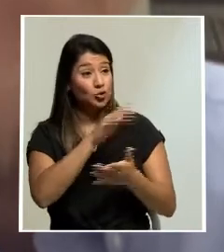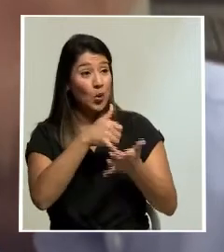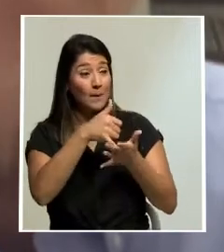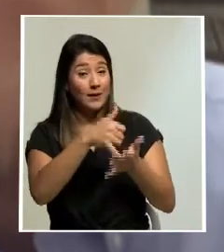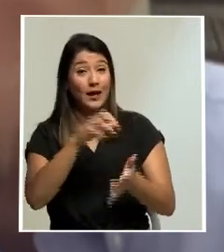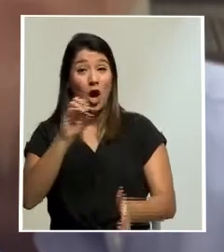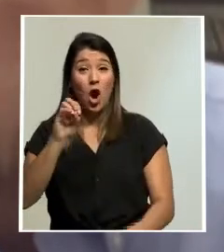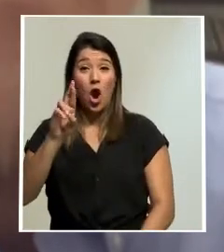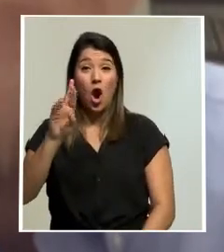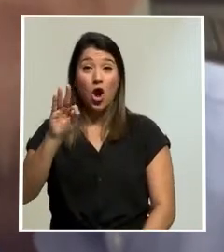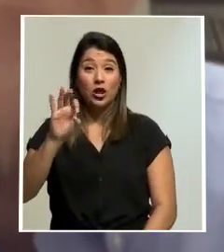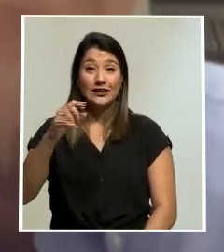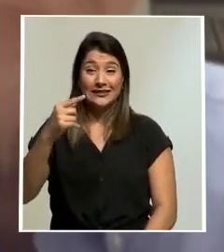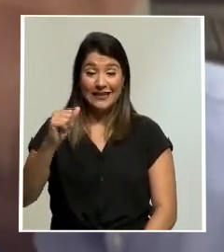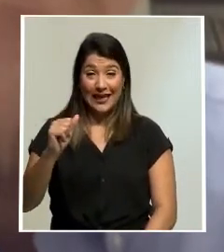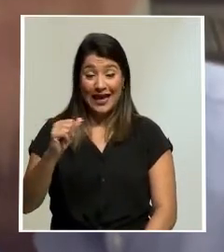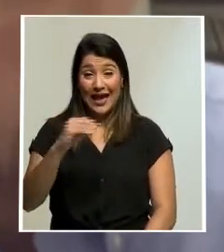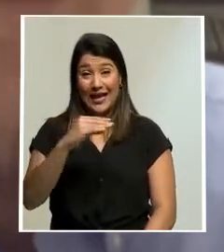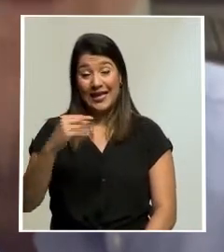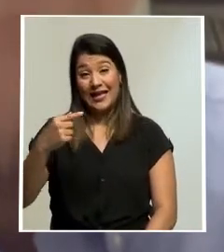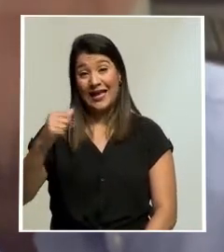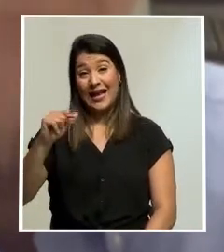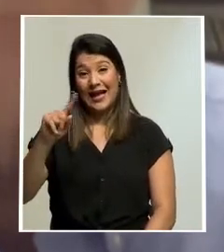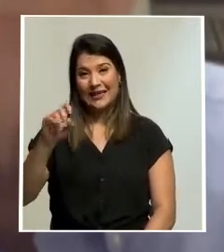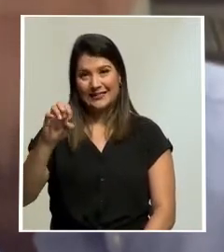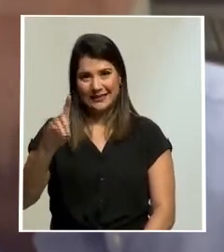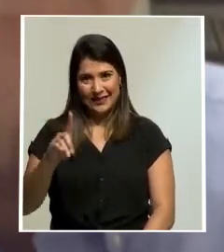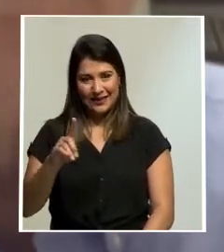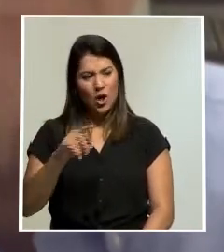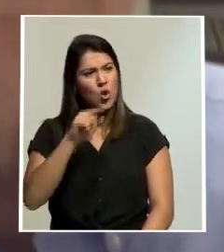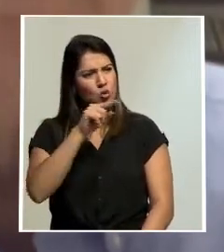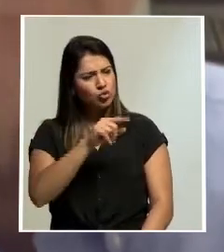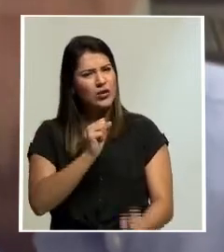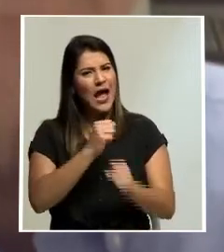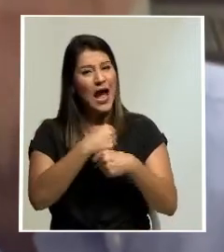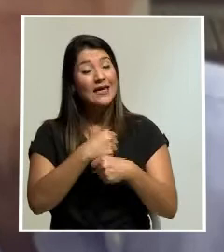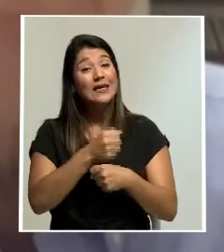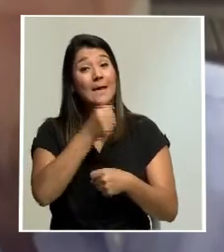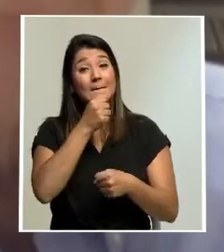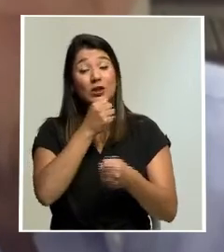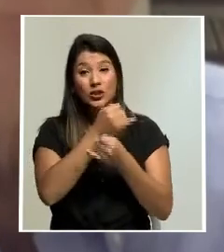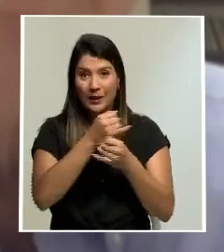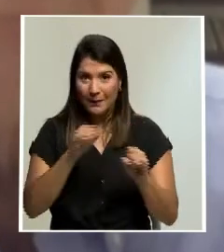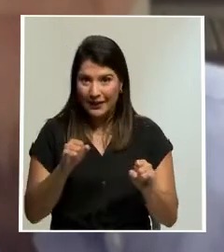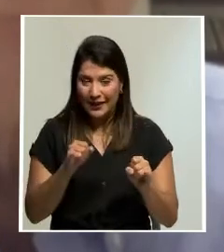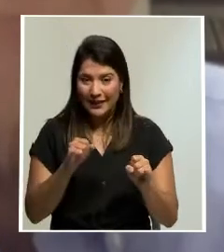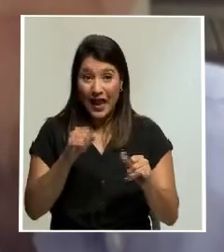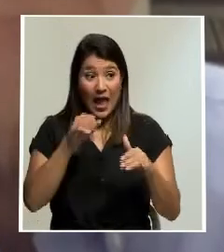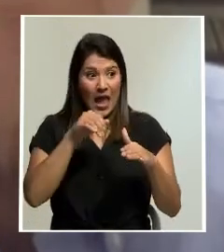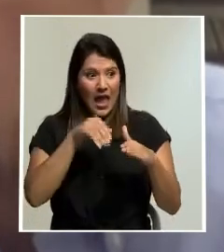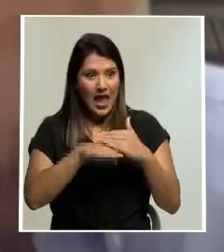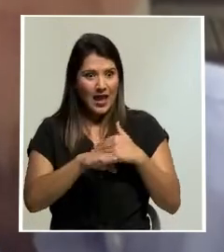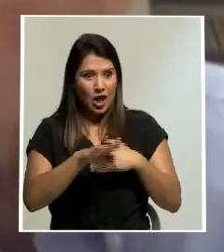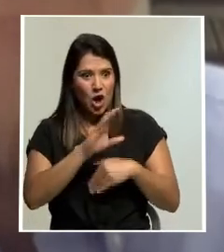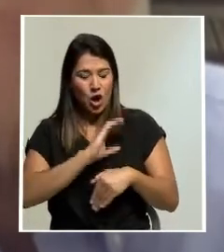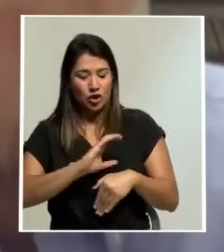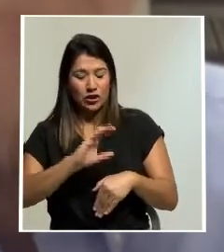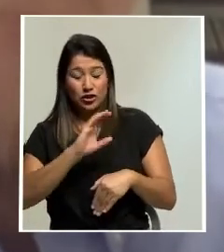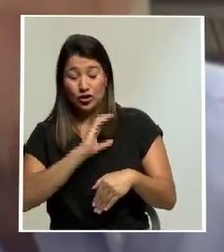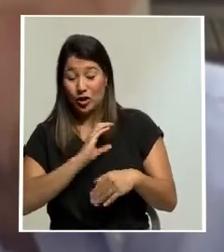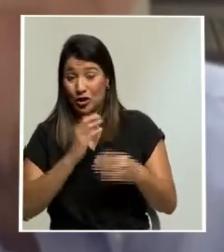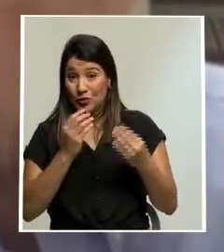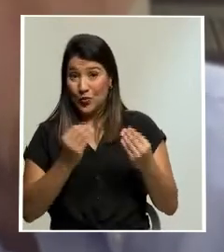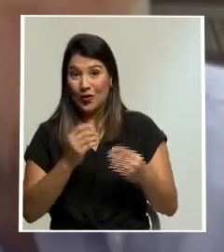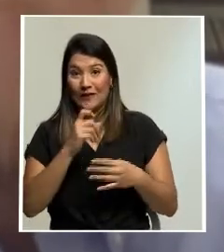y Gasset que tenés tan bien merecido. Has hecho periodismo independiente en las condiciones más